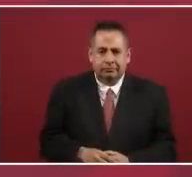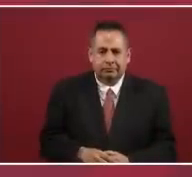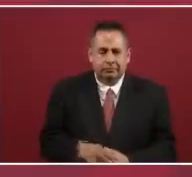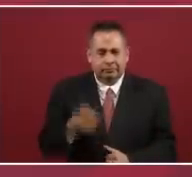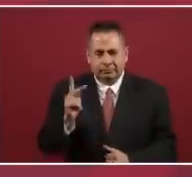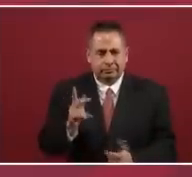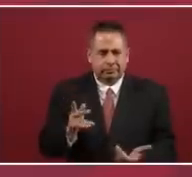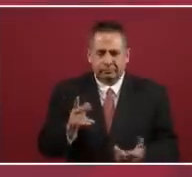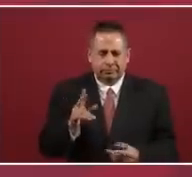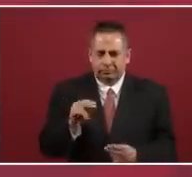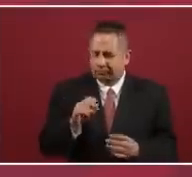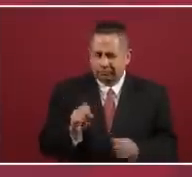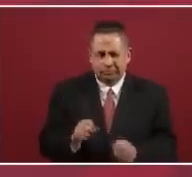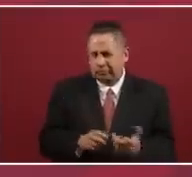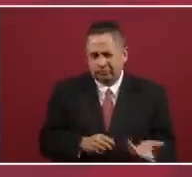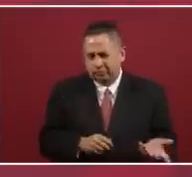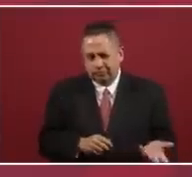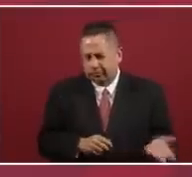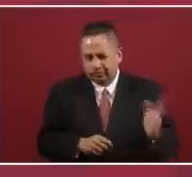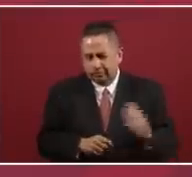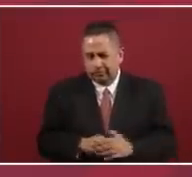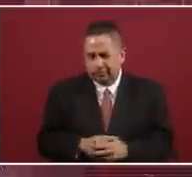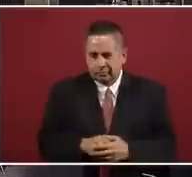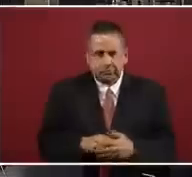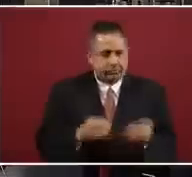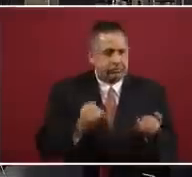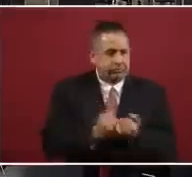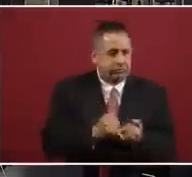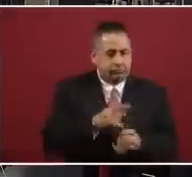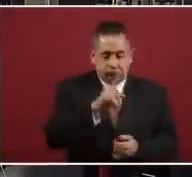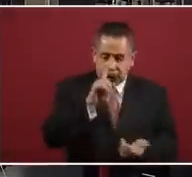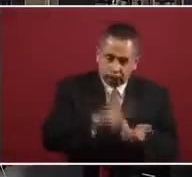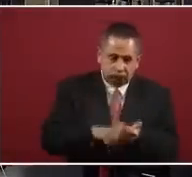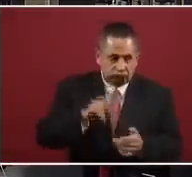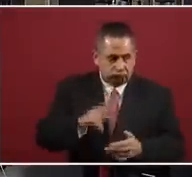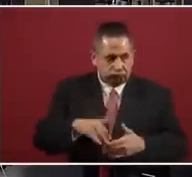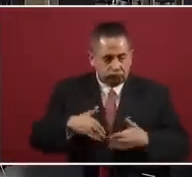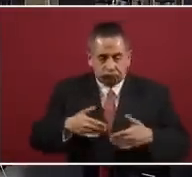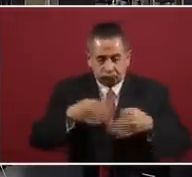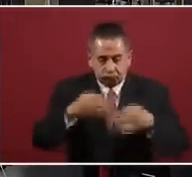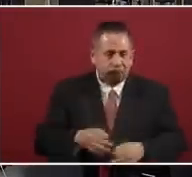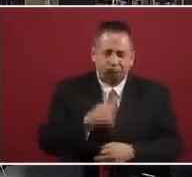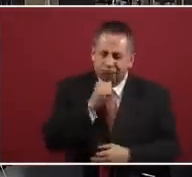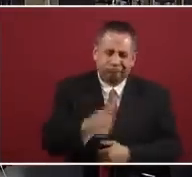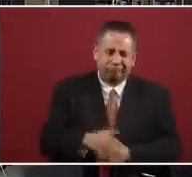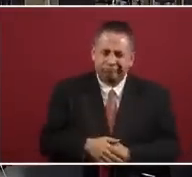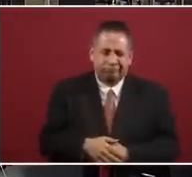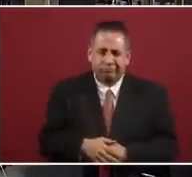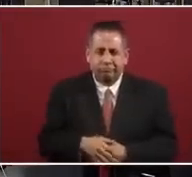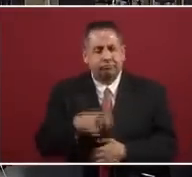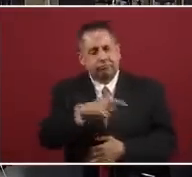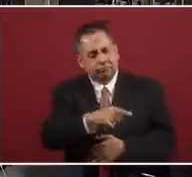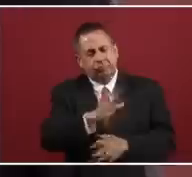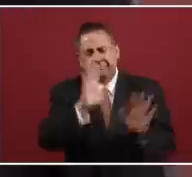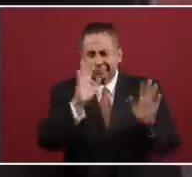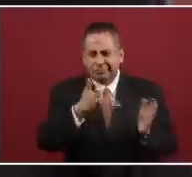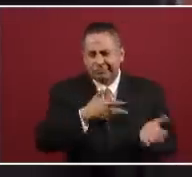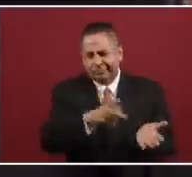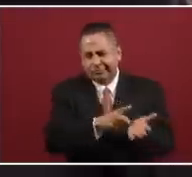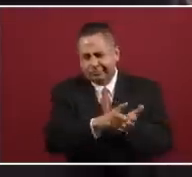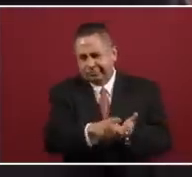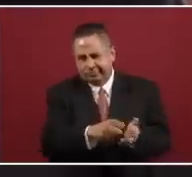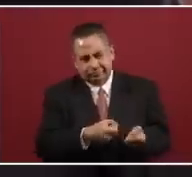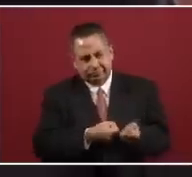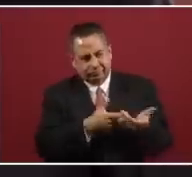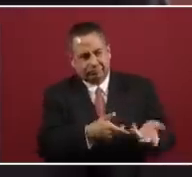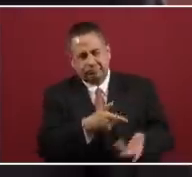pero no es una convicción sincera. Sin embargo, tienen el derecho de